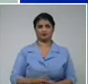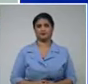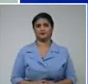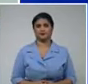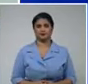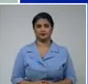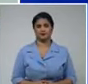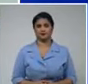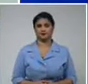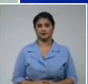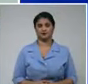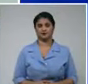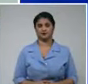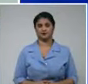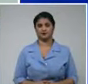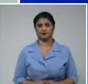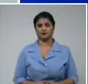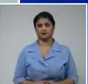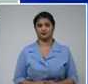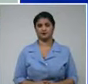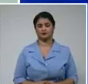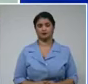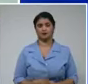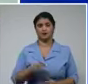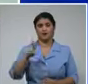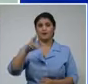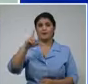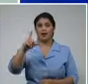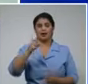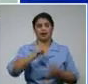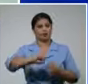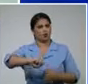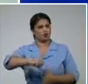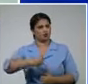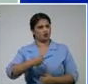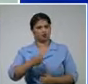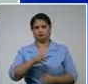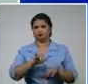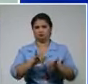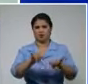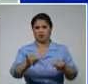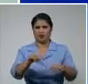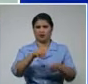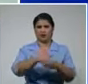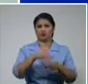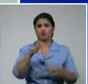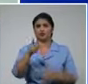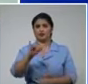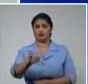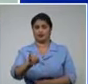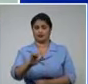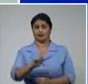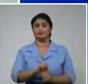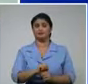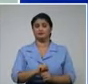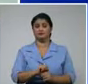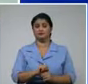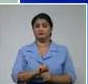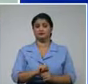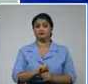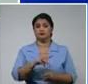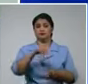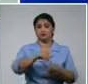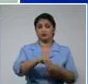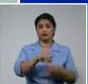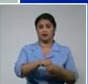Villa Clara, con control, 16 casos autóctonos, 10 menos que el día anterior, y